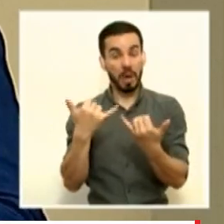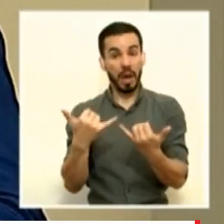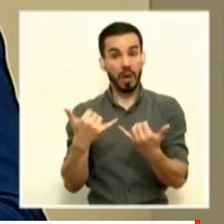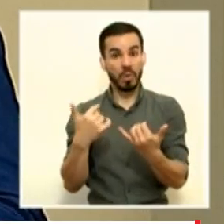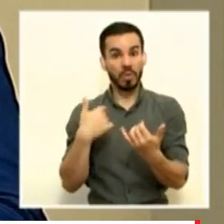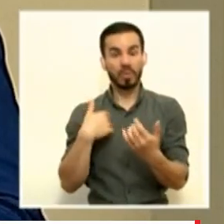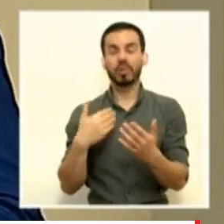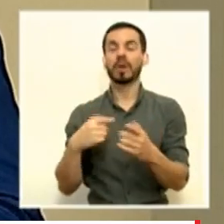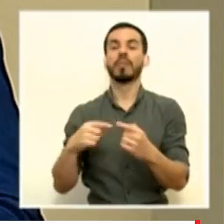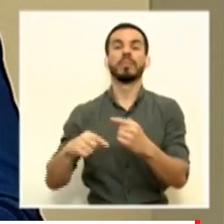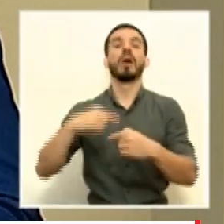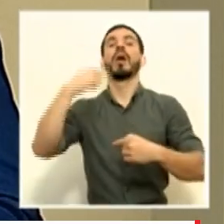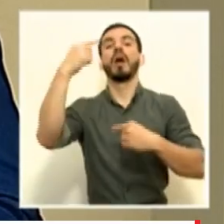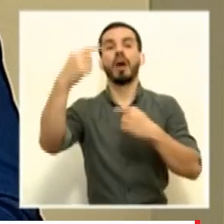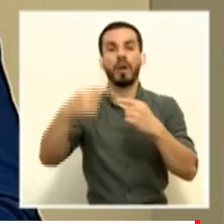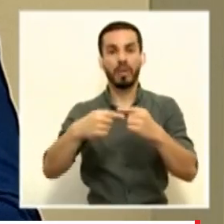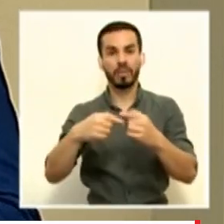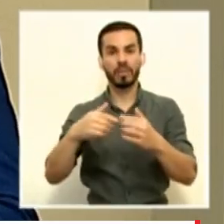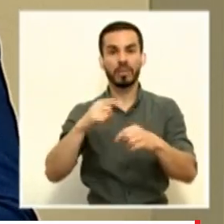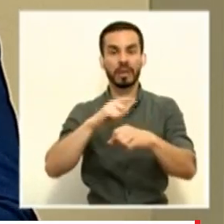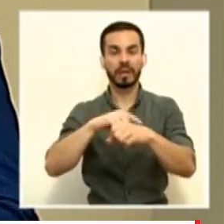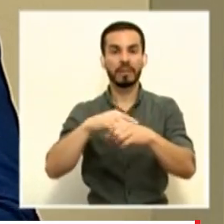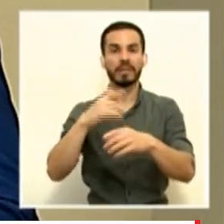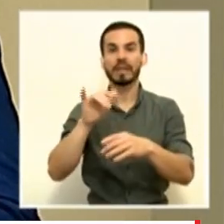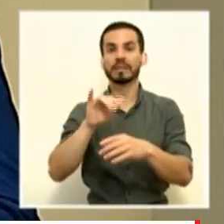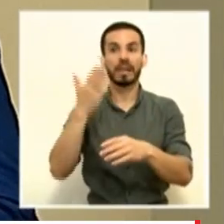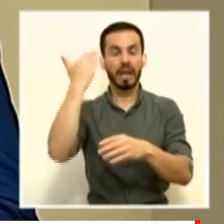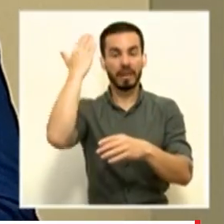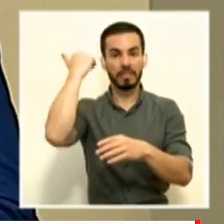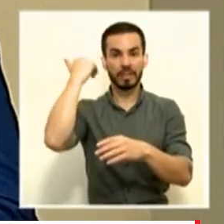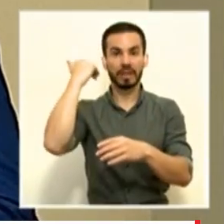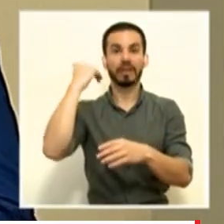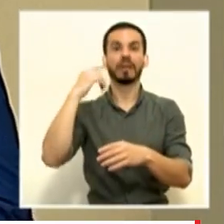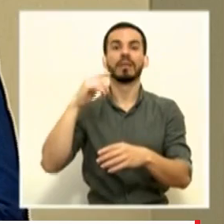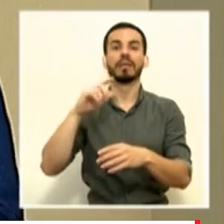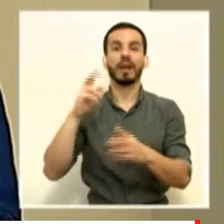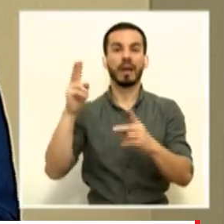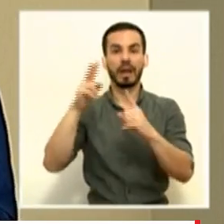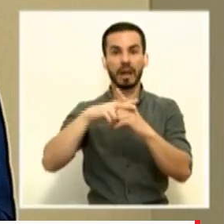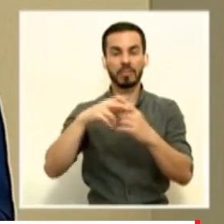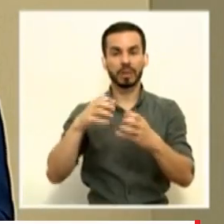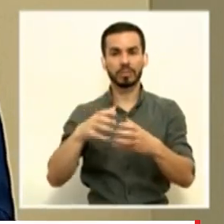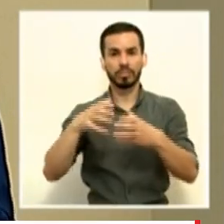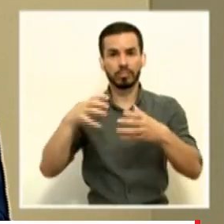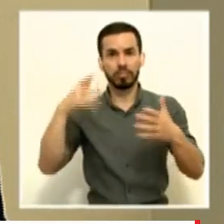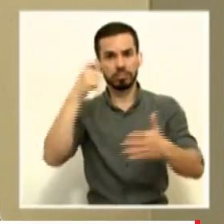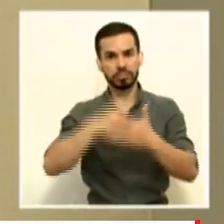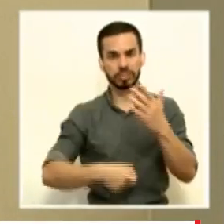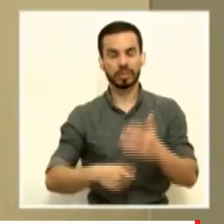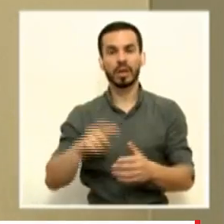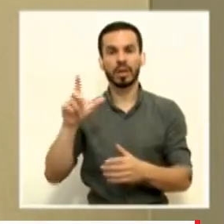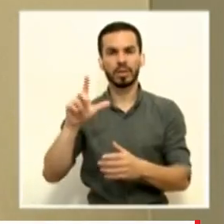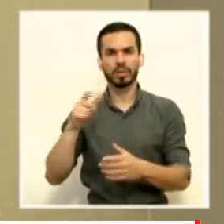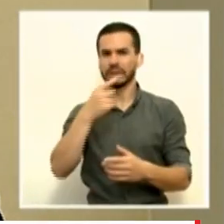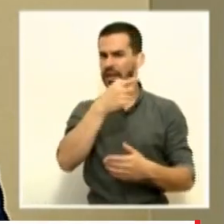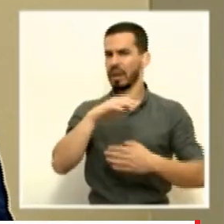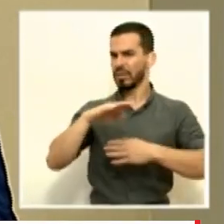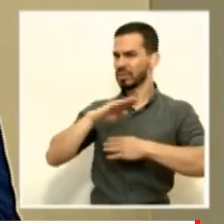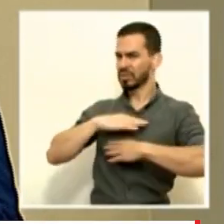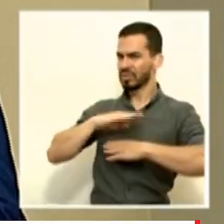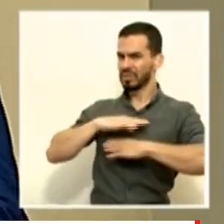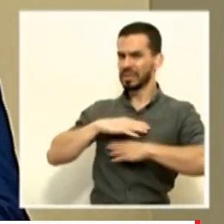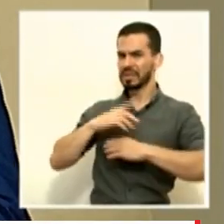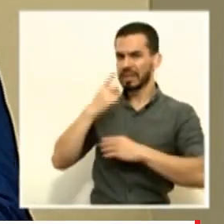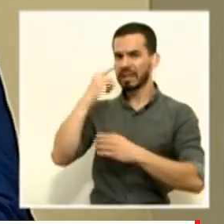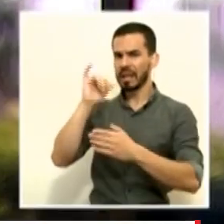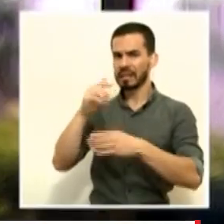vamos a retomar la fase que estaba justamente previa a la aplicación del martillo el día lunes. ¿Ha sido suficiente ese